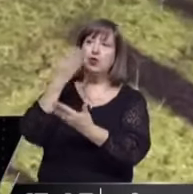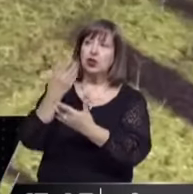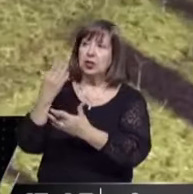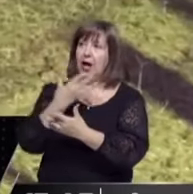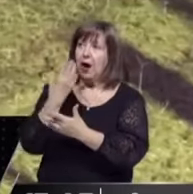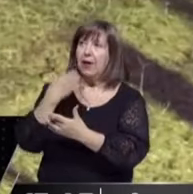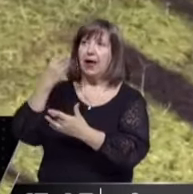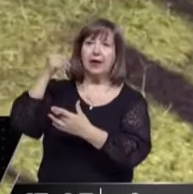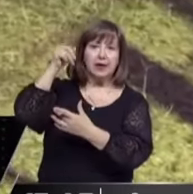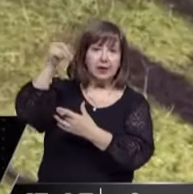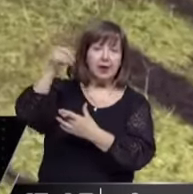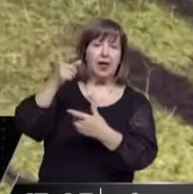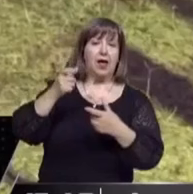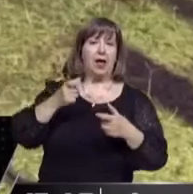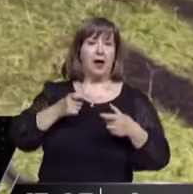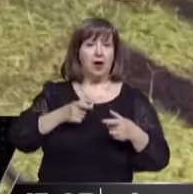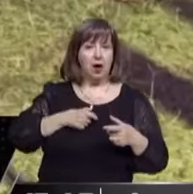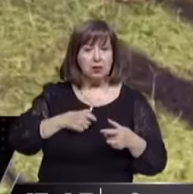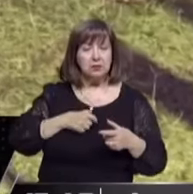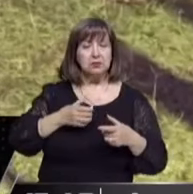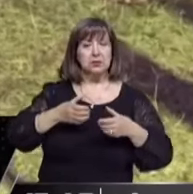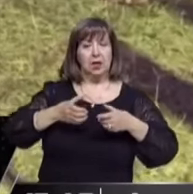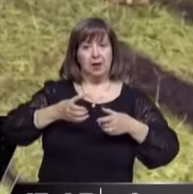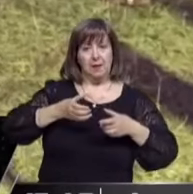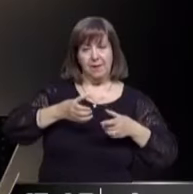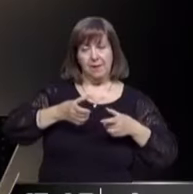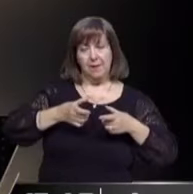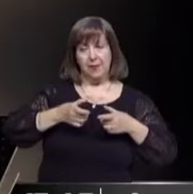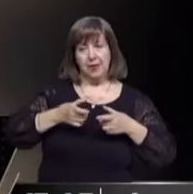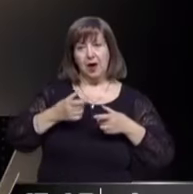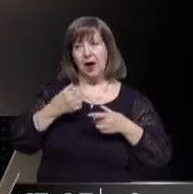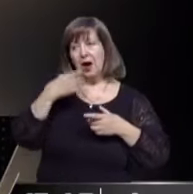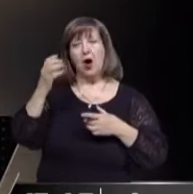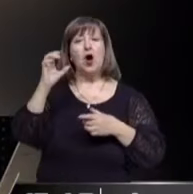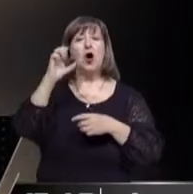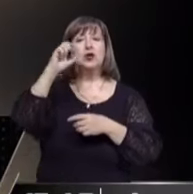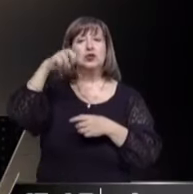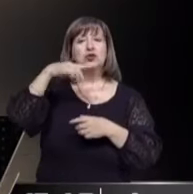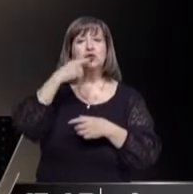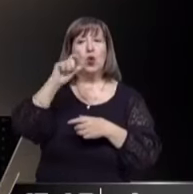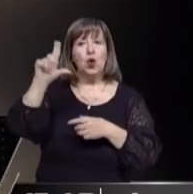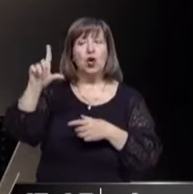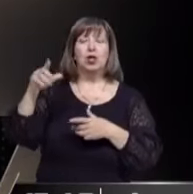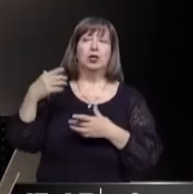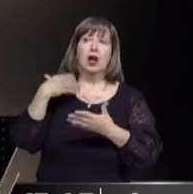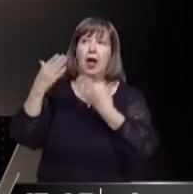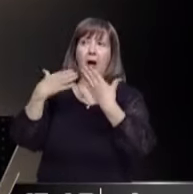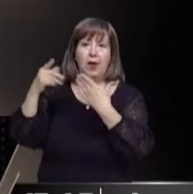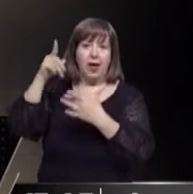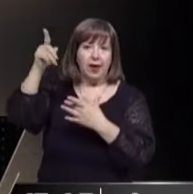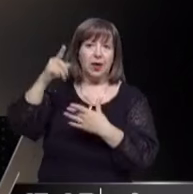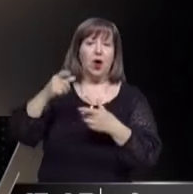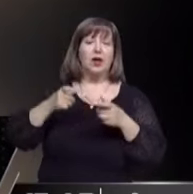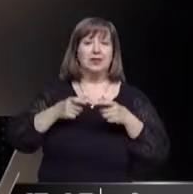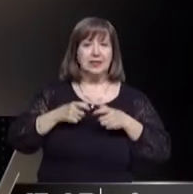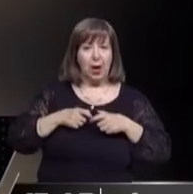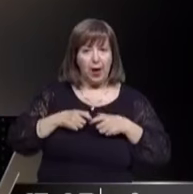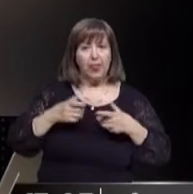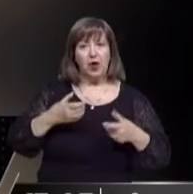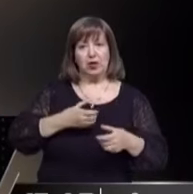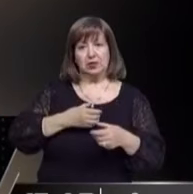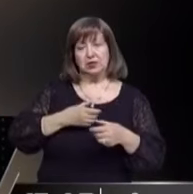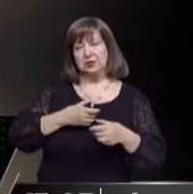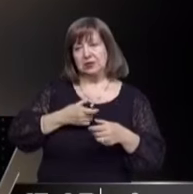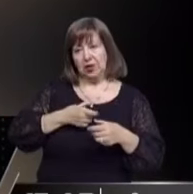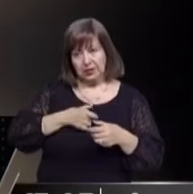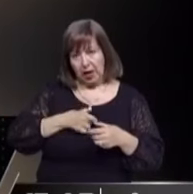autoridades internacionales, cancillerías, consulados, para meterse directamente allí y hablar con la gente de El Salvador. La familia se quiere